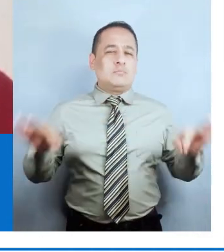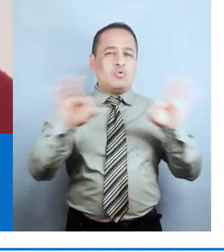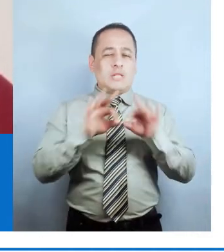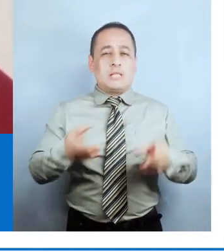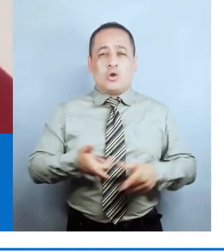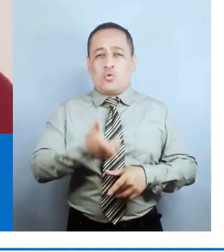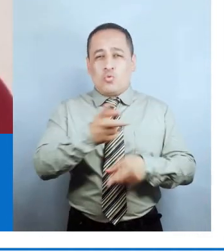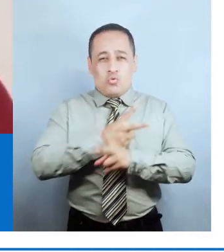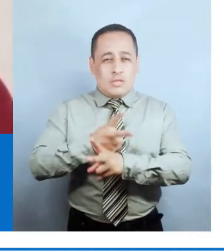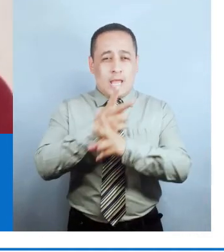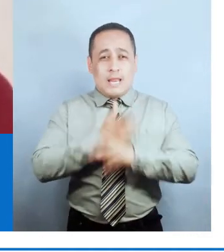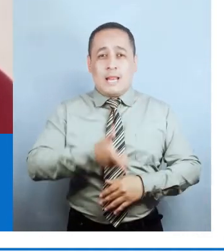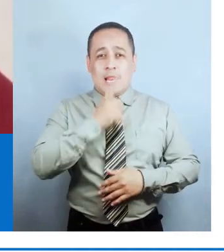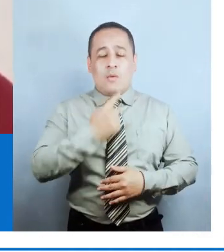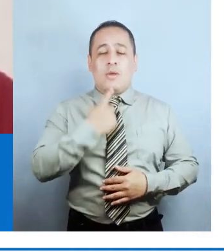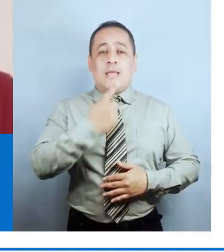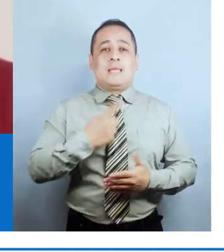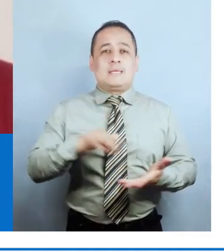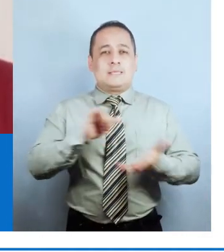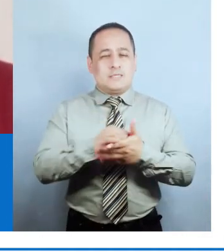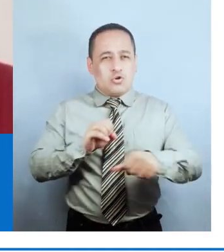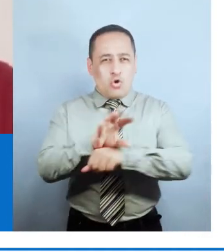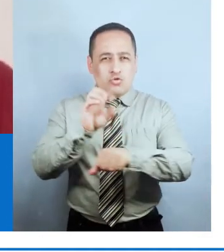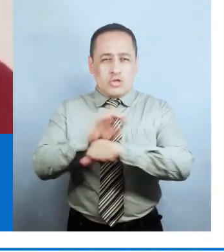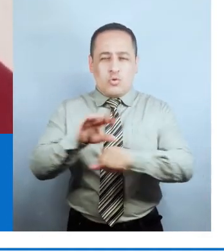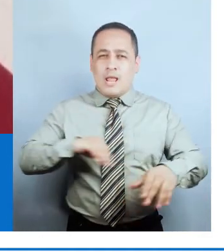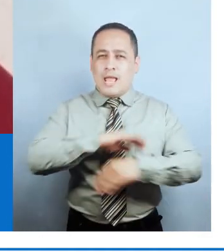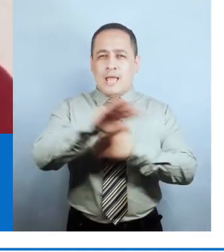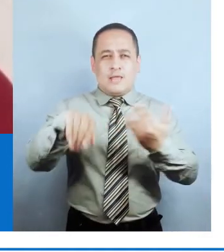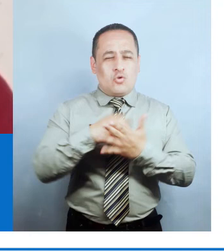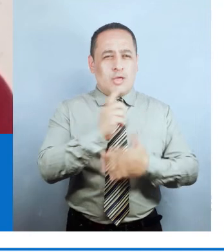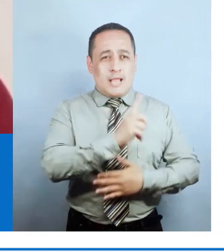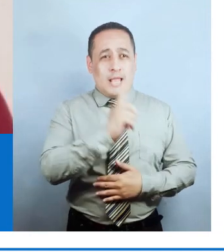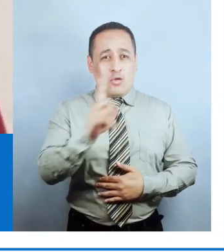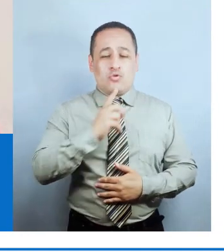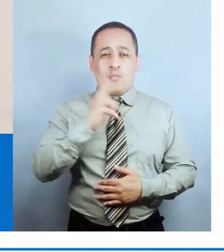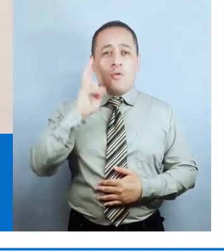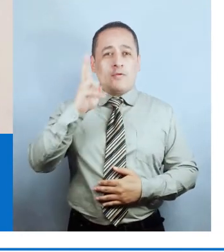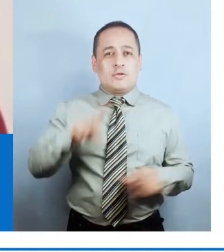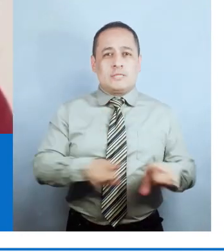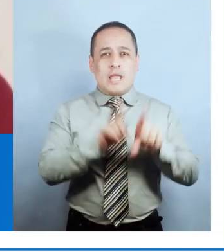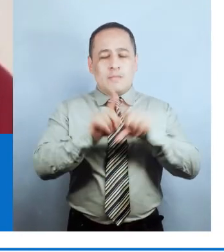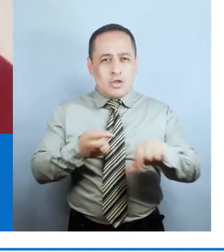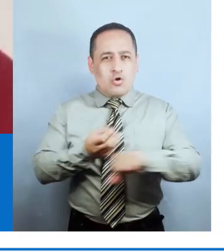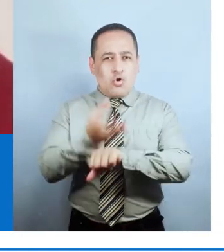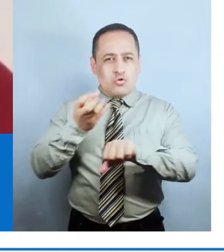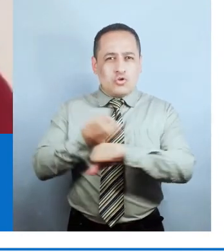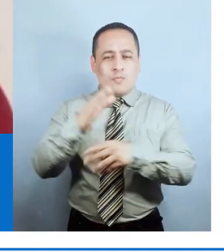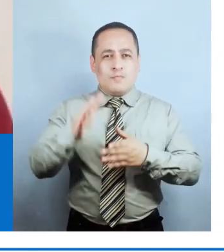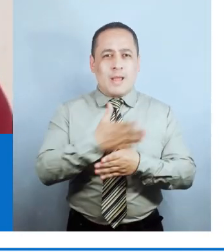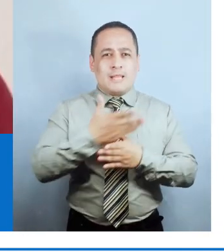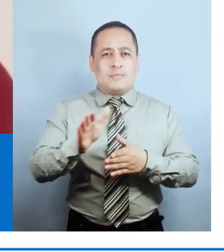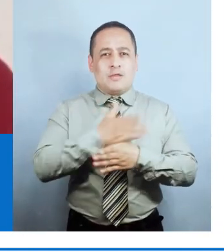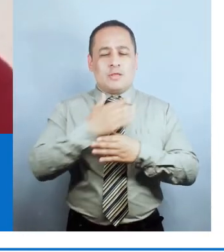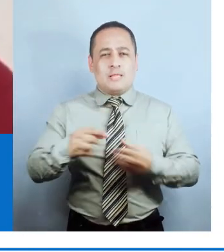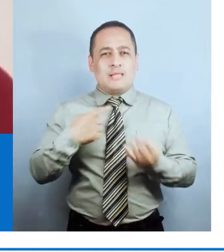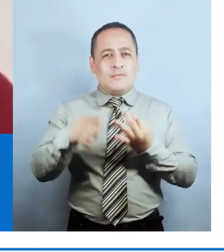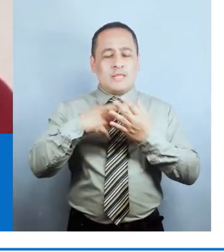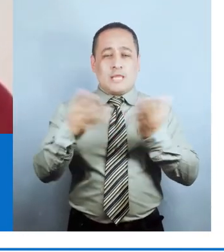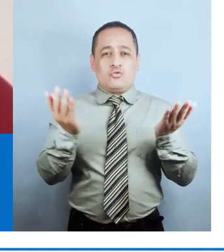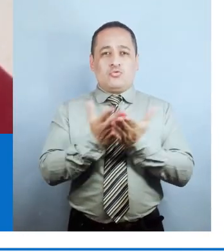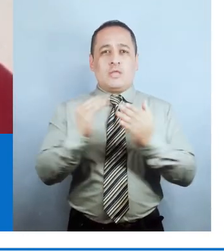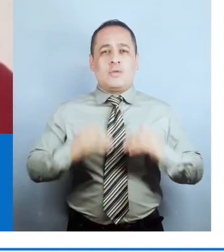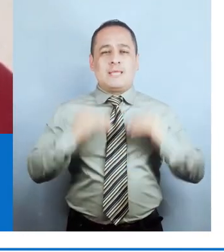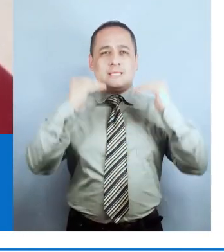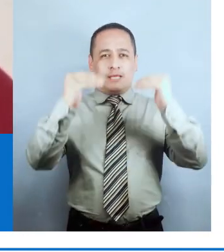e importancia del agua potable es motivarles a cada uno de los docentes a incentivar la participación